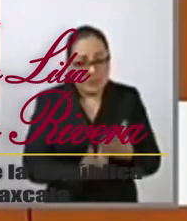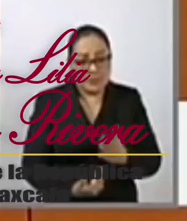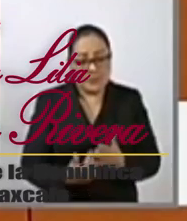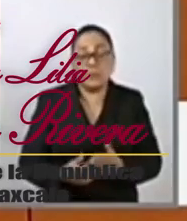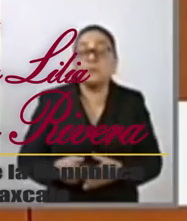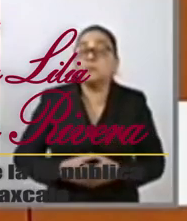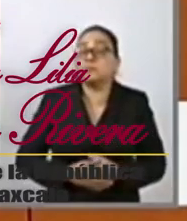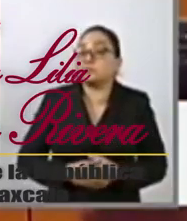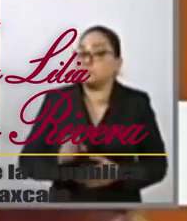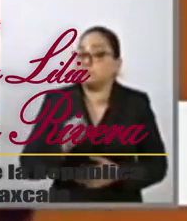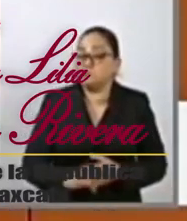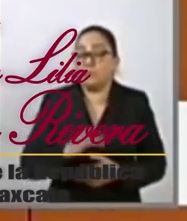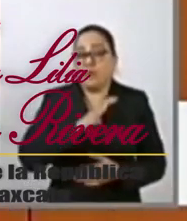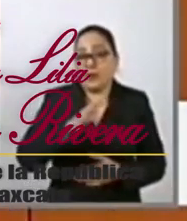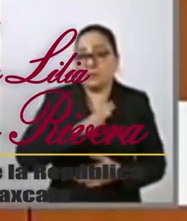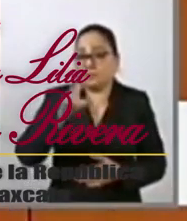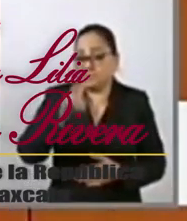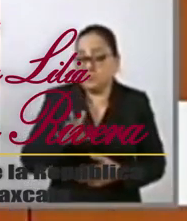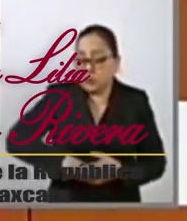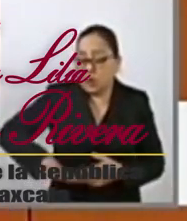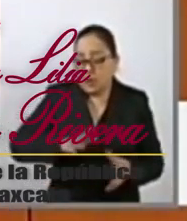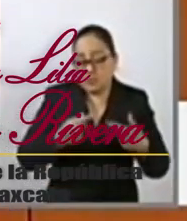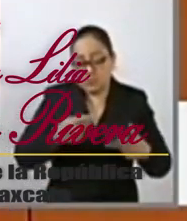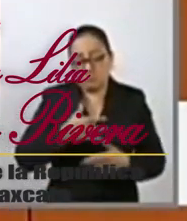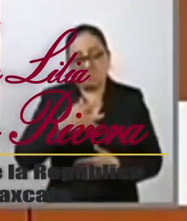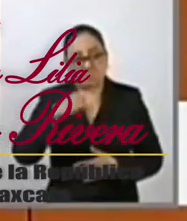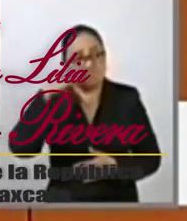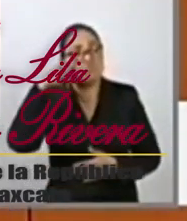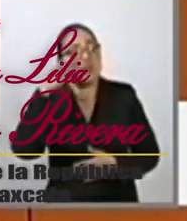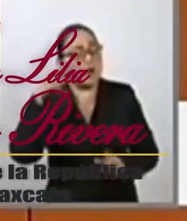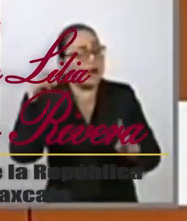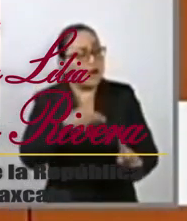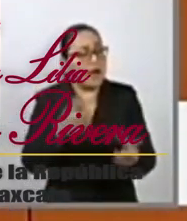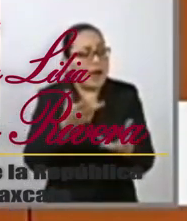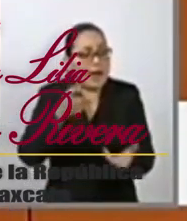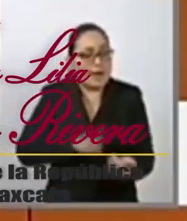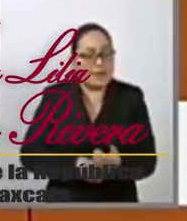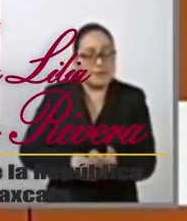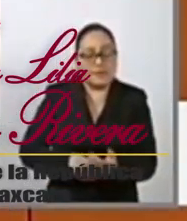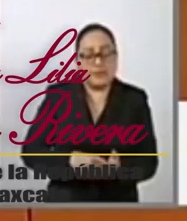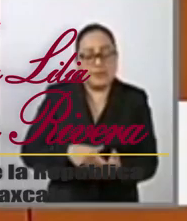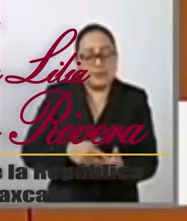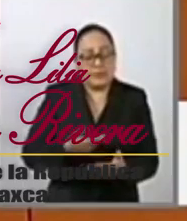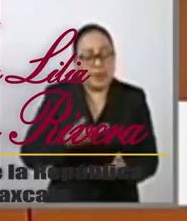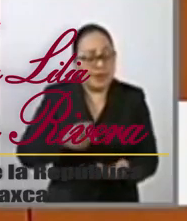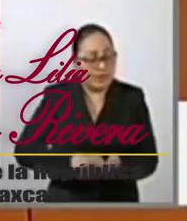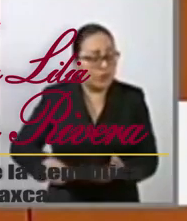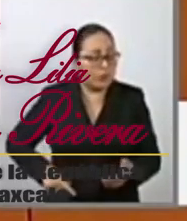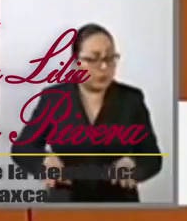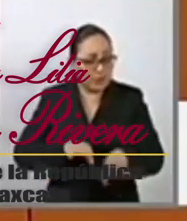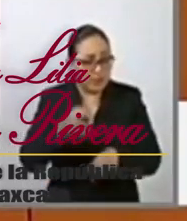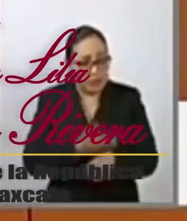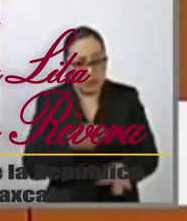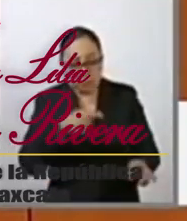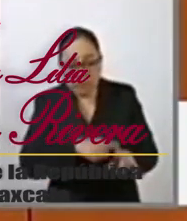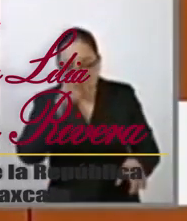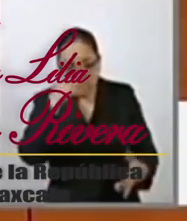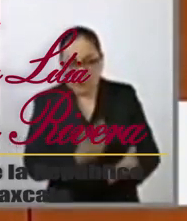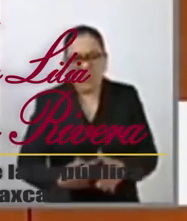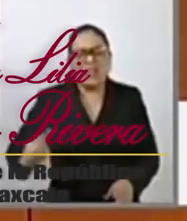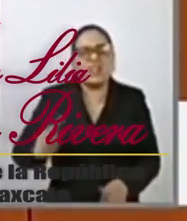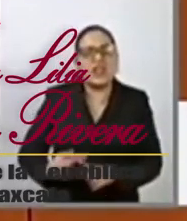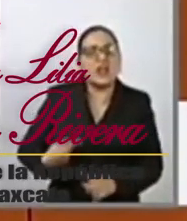es la verdadera ofendida de cualquier acto delictivo cometido por un servidor público. Agradezco a los integrantes